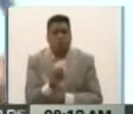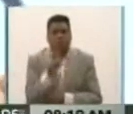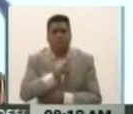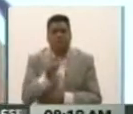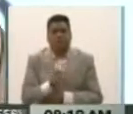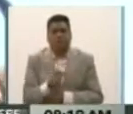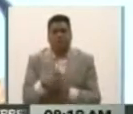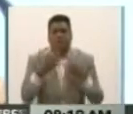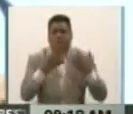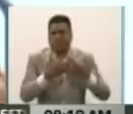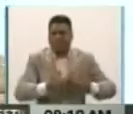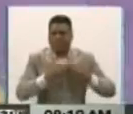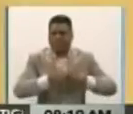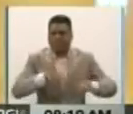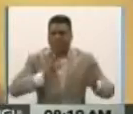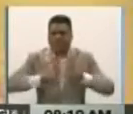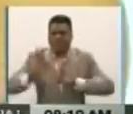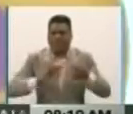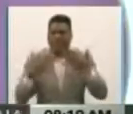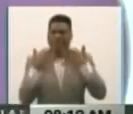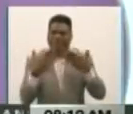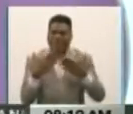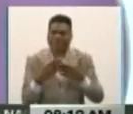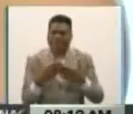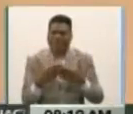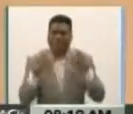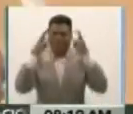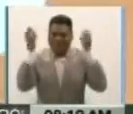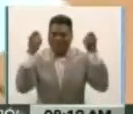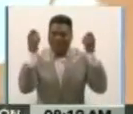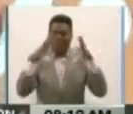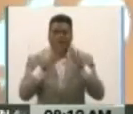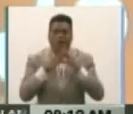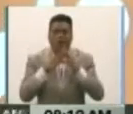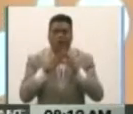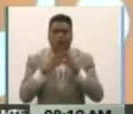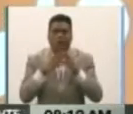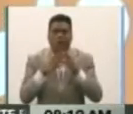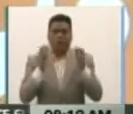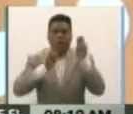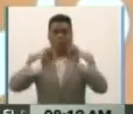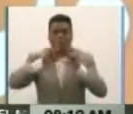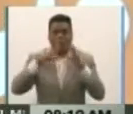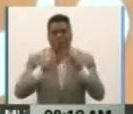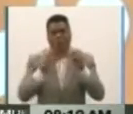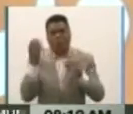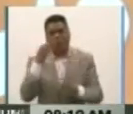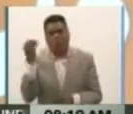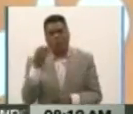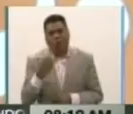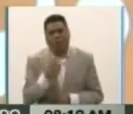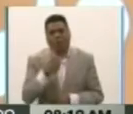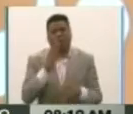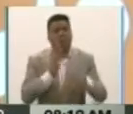compañía. Mucho éxito, muchísimas gracias por emprenderle y dar la oportunidad a este talento juvenil y talento venezolano. Hacemos la pausa,